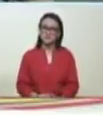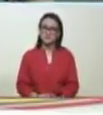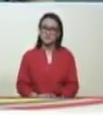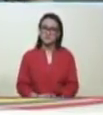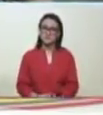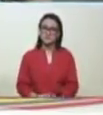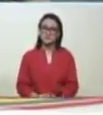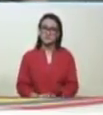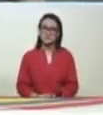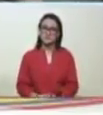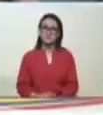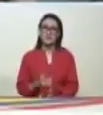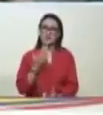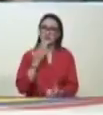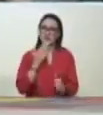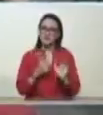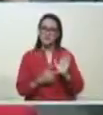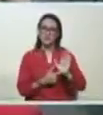Solo pongo un ejemplo.